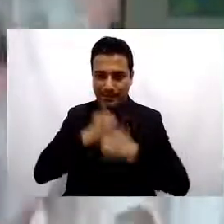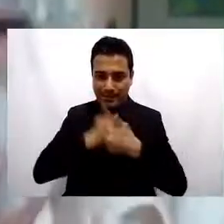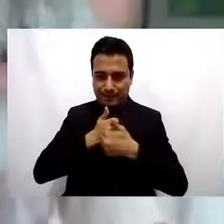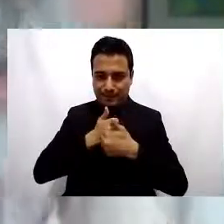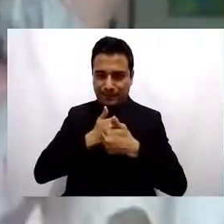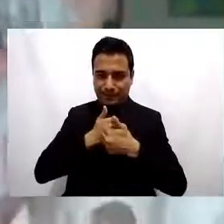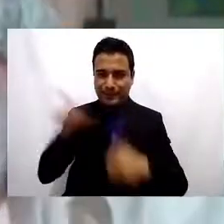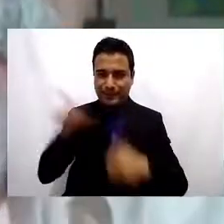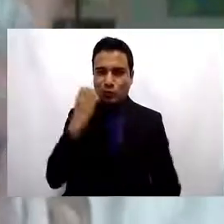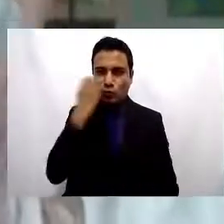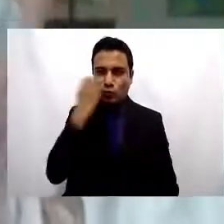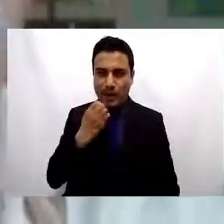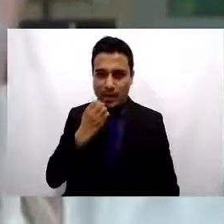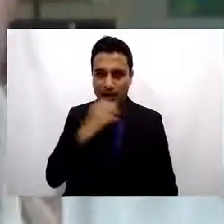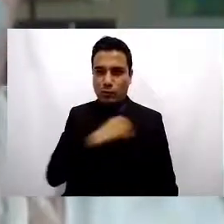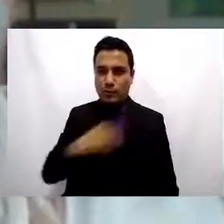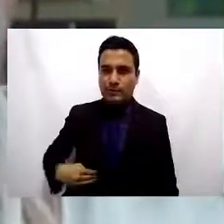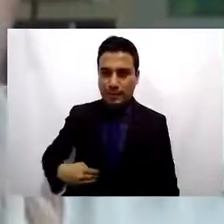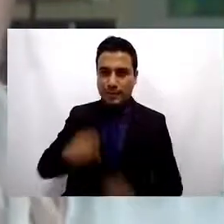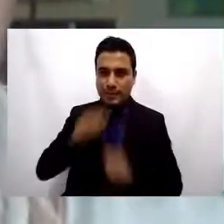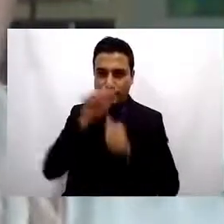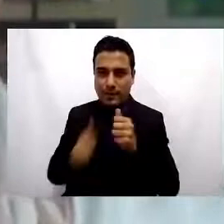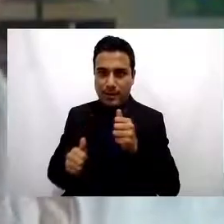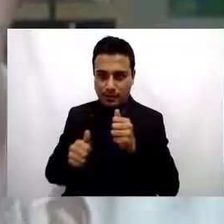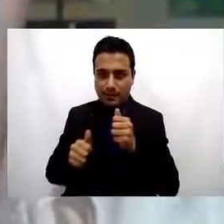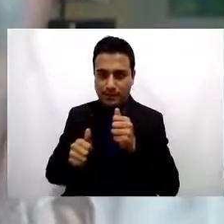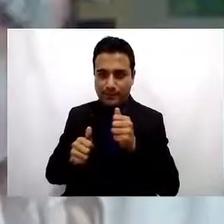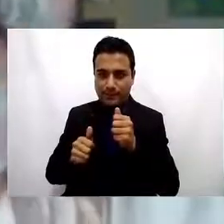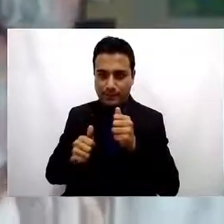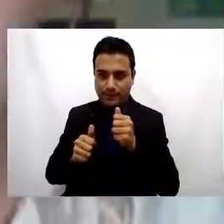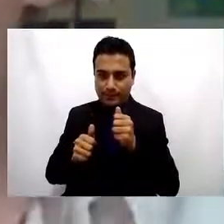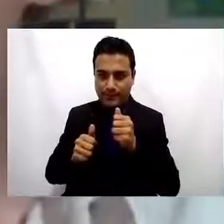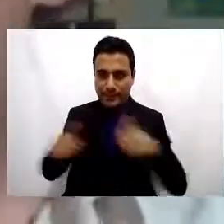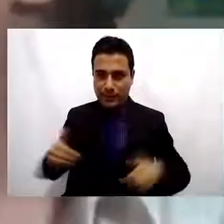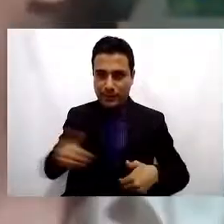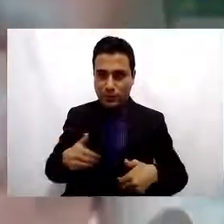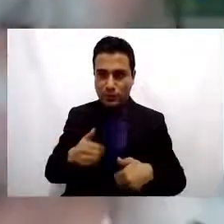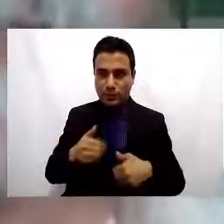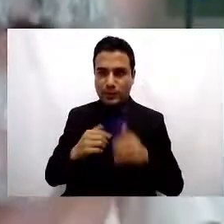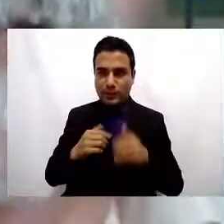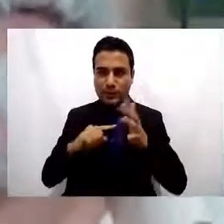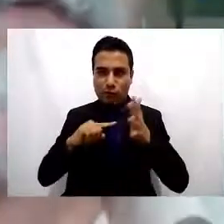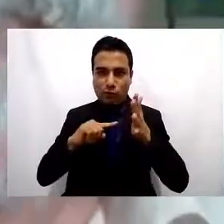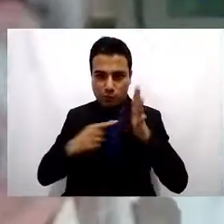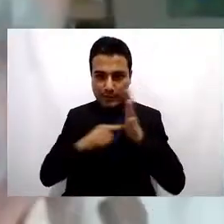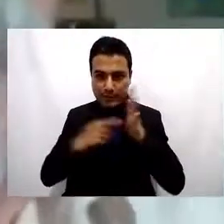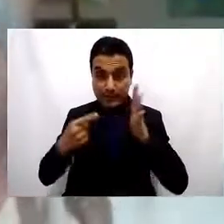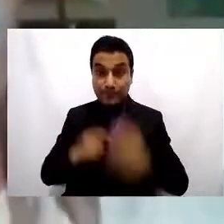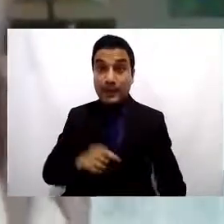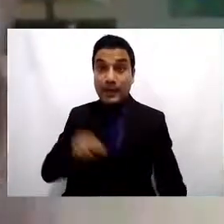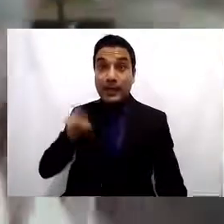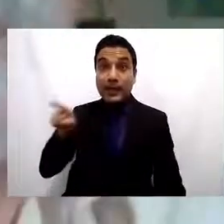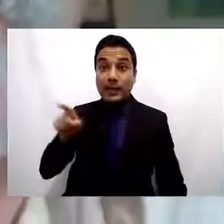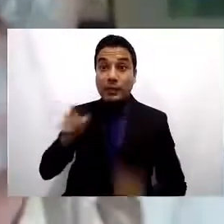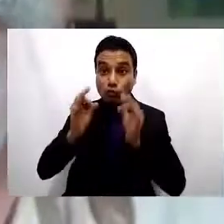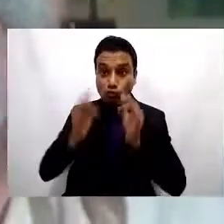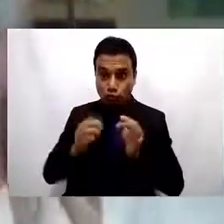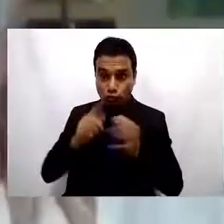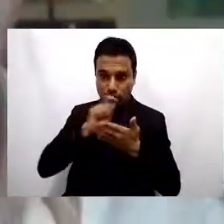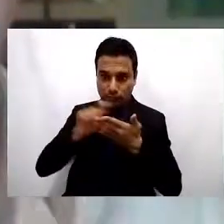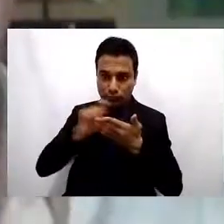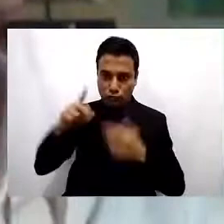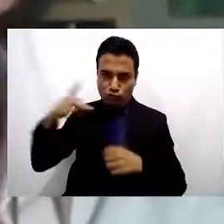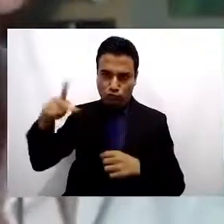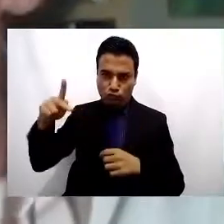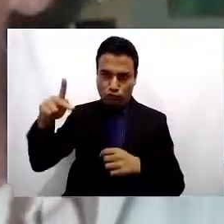Escuela Municipal de Arte Dramático de Buenos Aires, y además alguien que reunió sus textos teóricos como artista